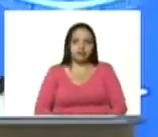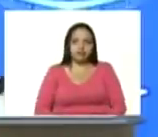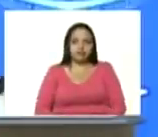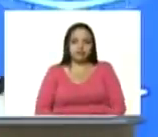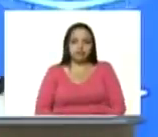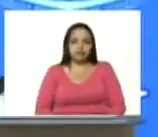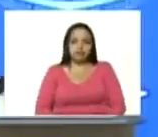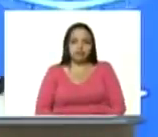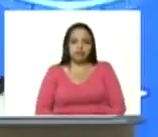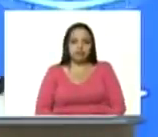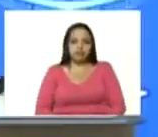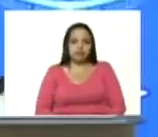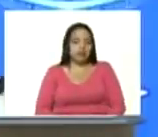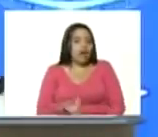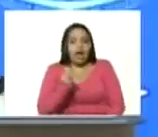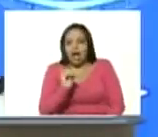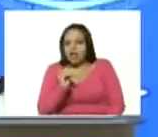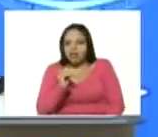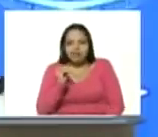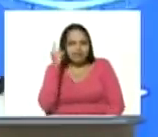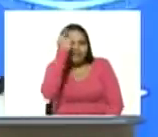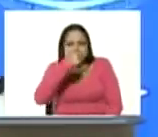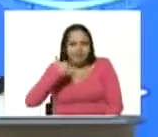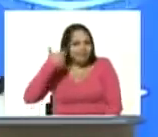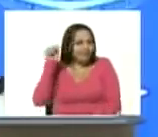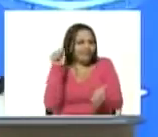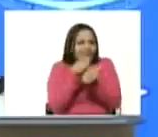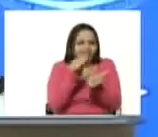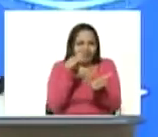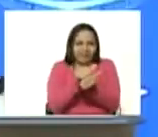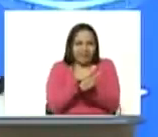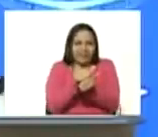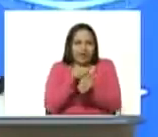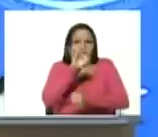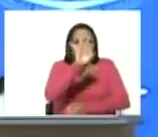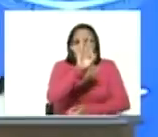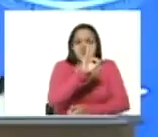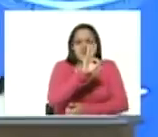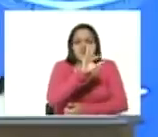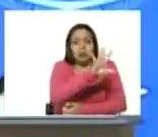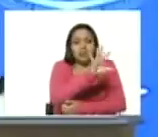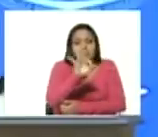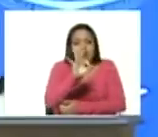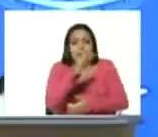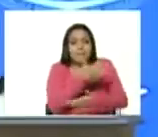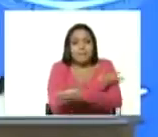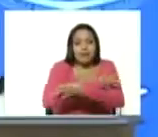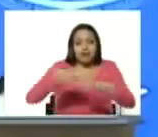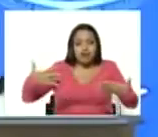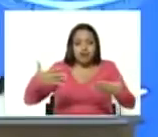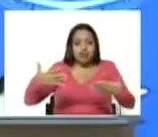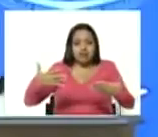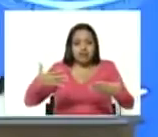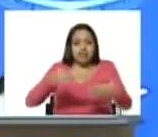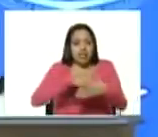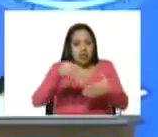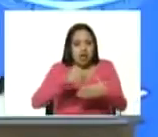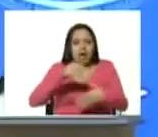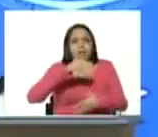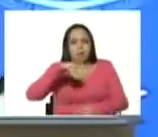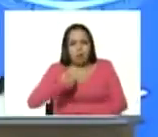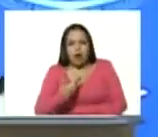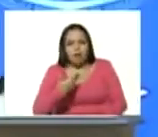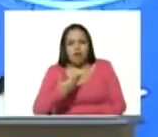Son tan bárbaros que con esos 53,2 millones de dólares podríamos vacunar a 5